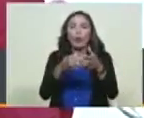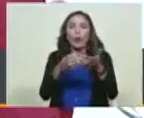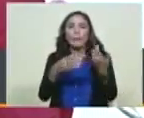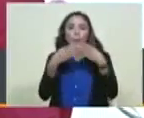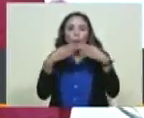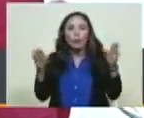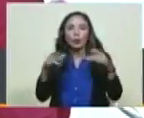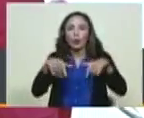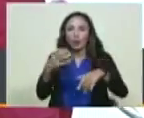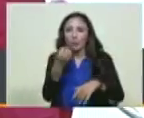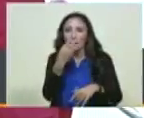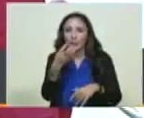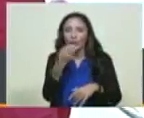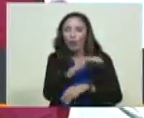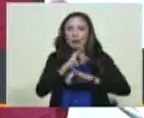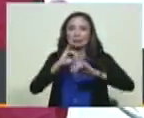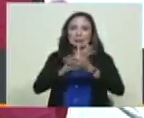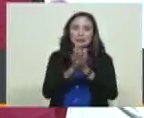miraflores